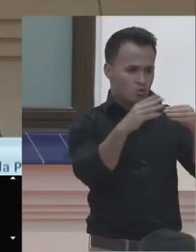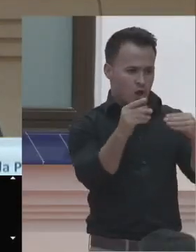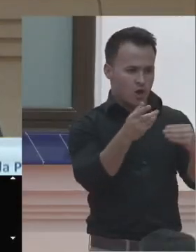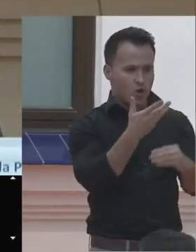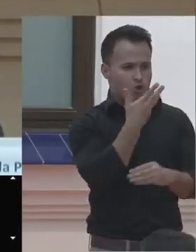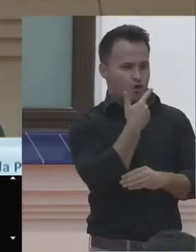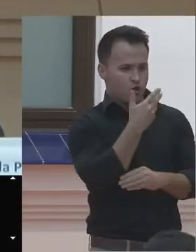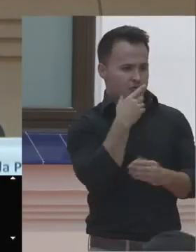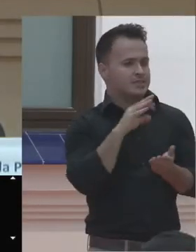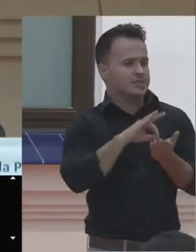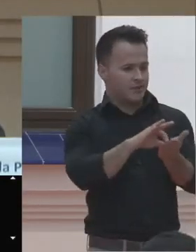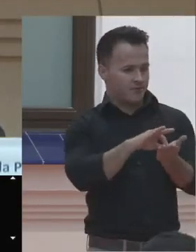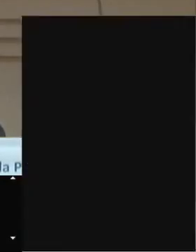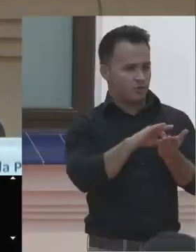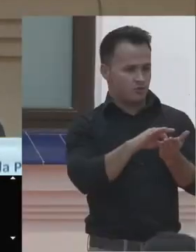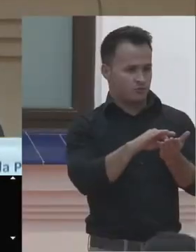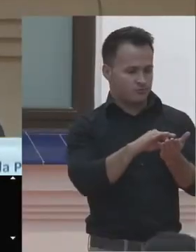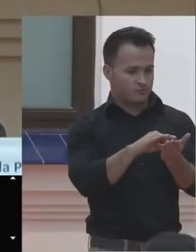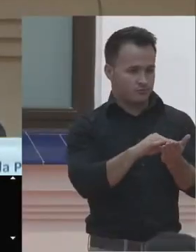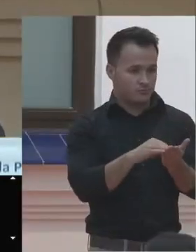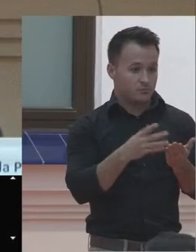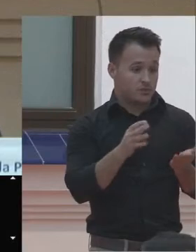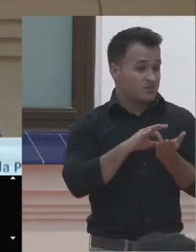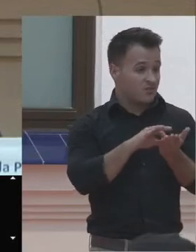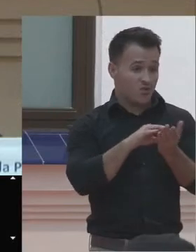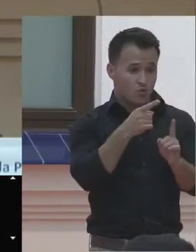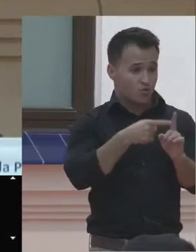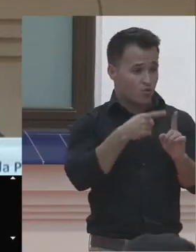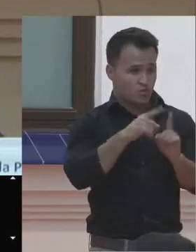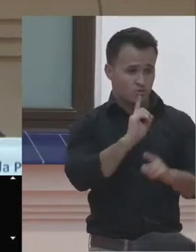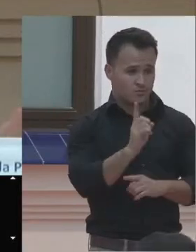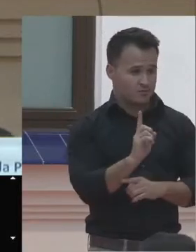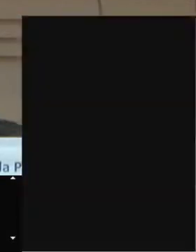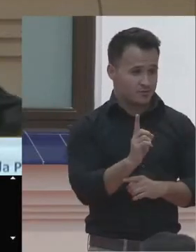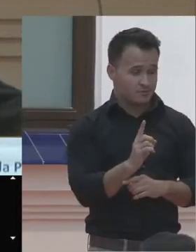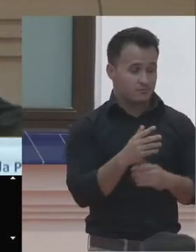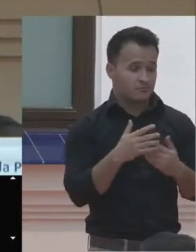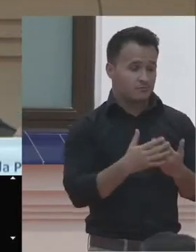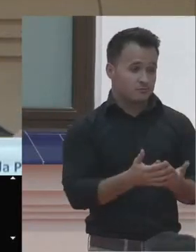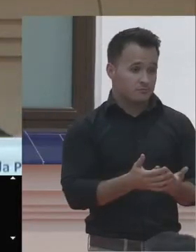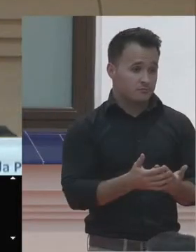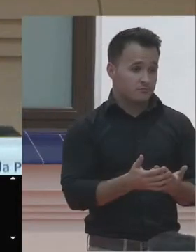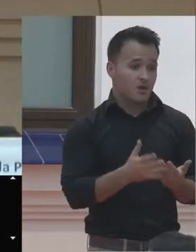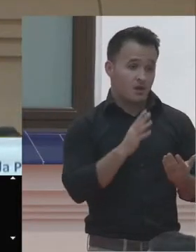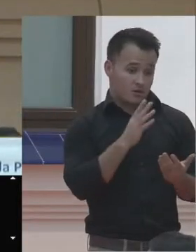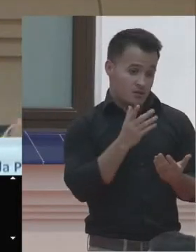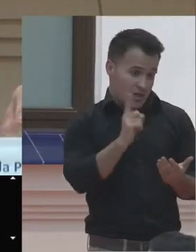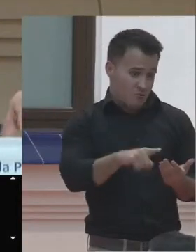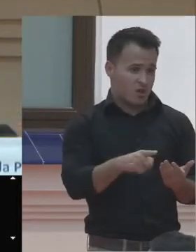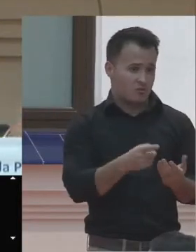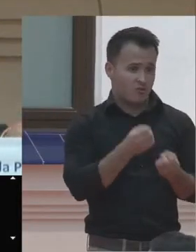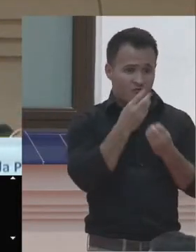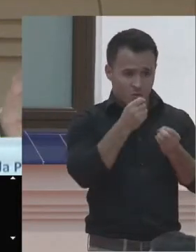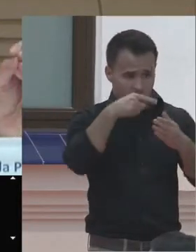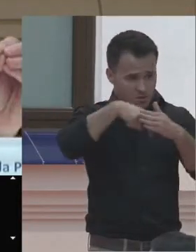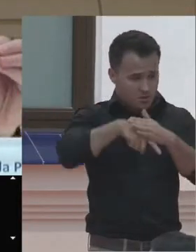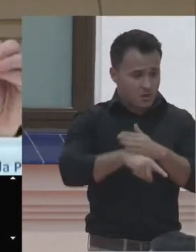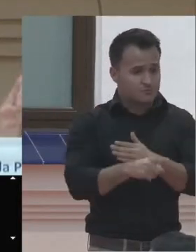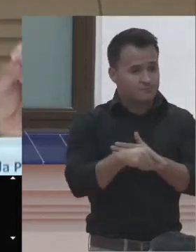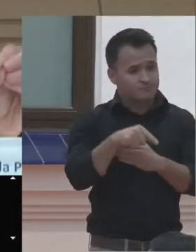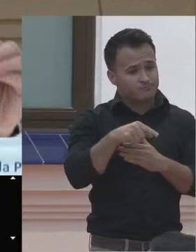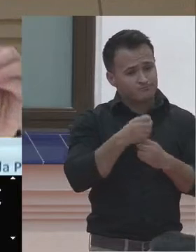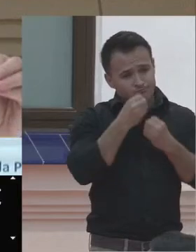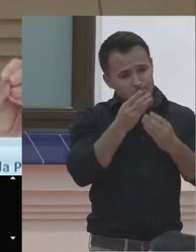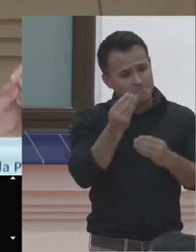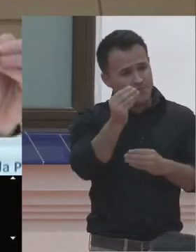este tipo de servicios no se utilizan. Y entendiendo en este caso y abundando en ello también, volvemos a hablar de,